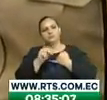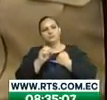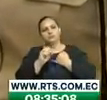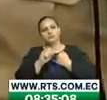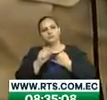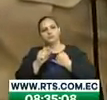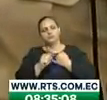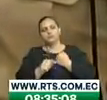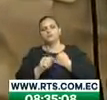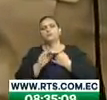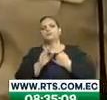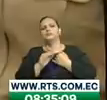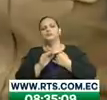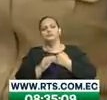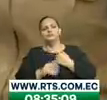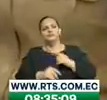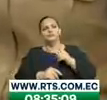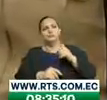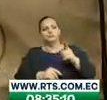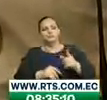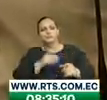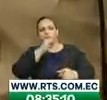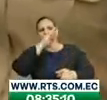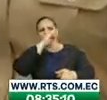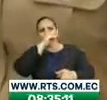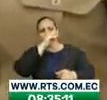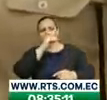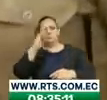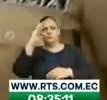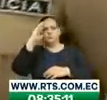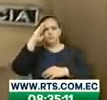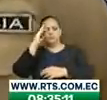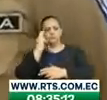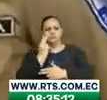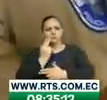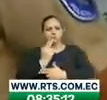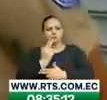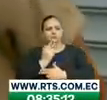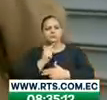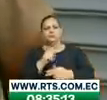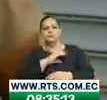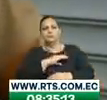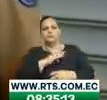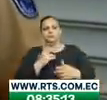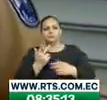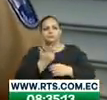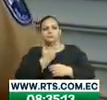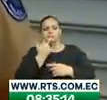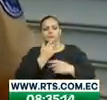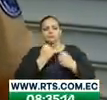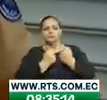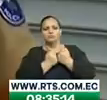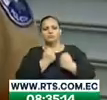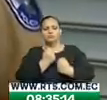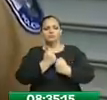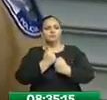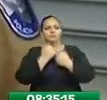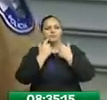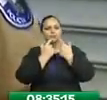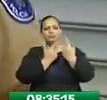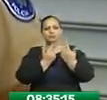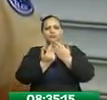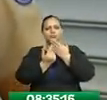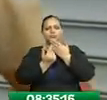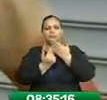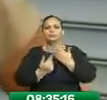Armadas para el control de la ciudadanía en las rutas de la reactivación? Sí, como tiene ese conocimiento la ciudadanía, nosotros nos encontramos realizando un